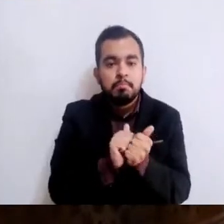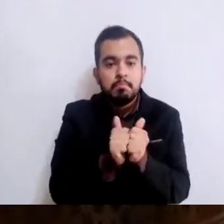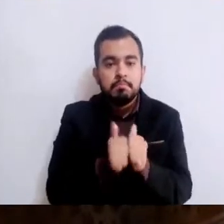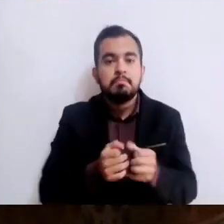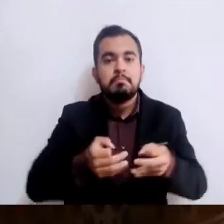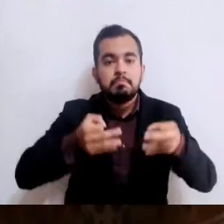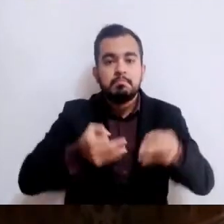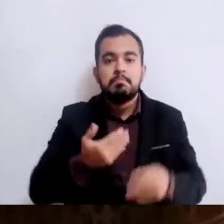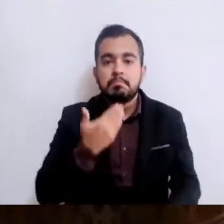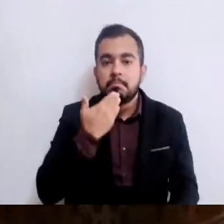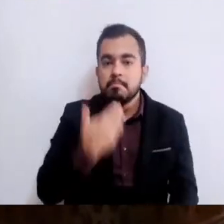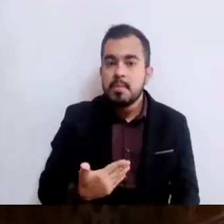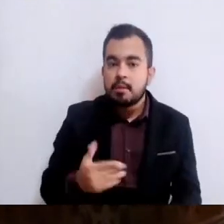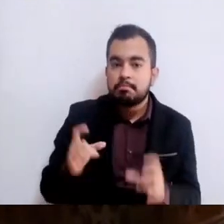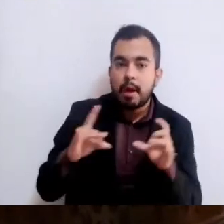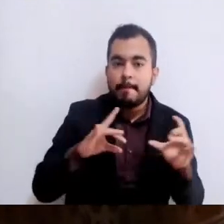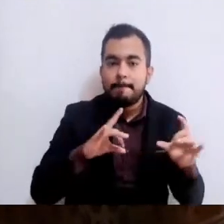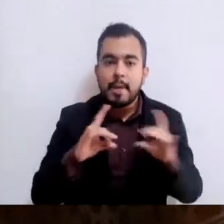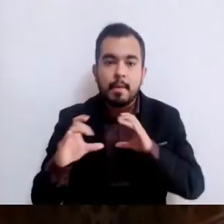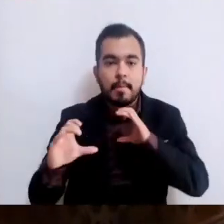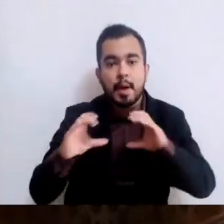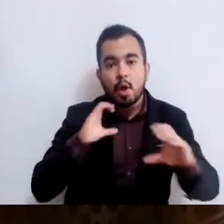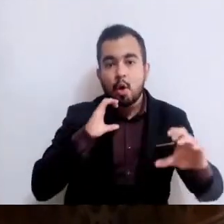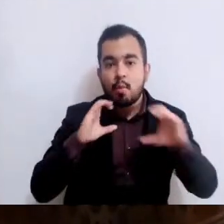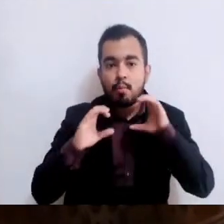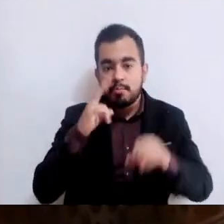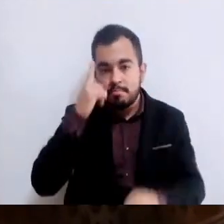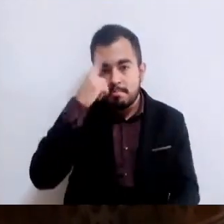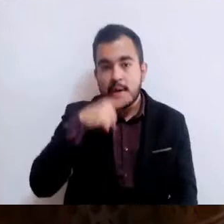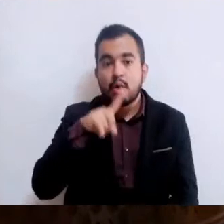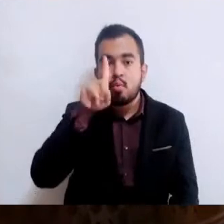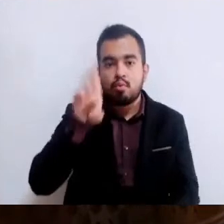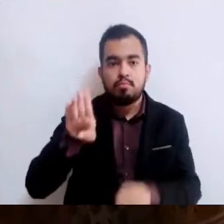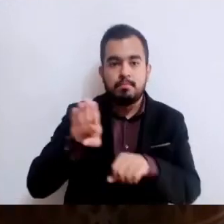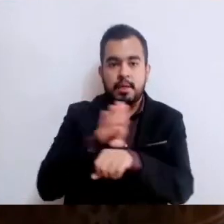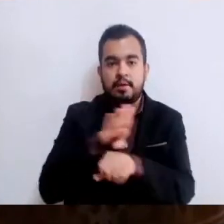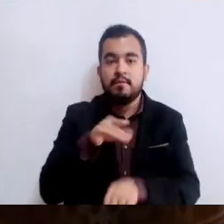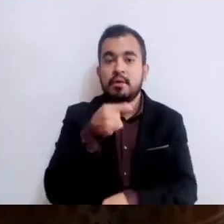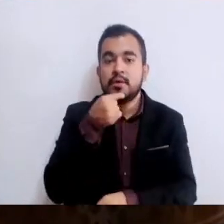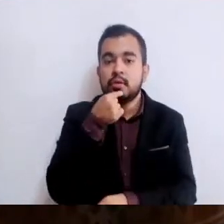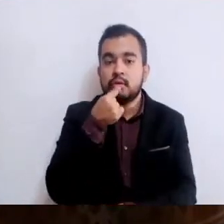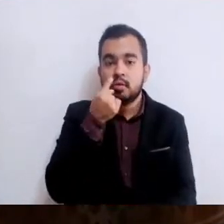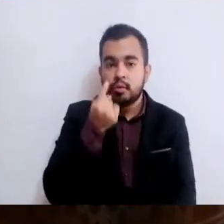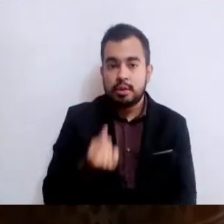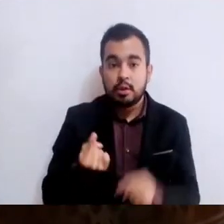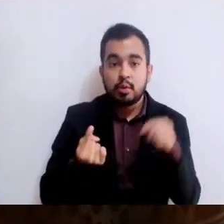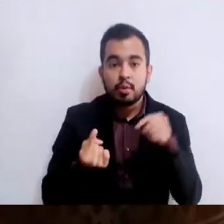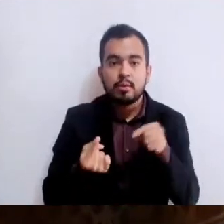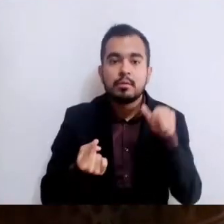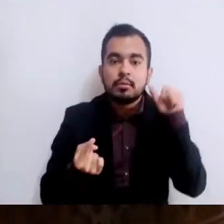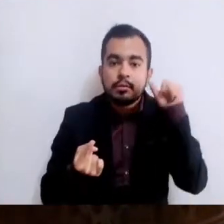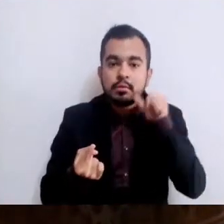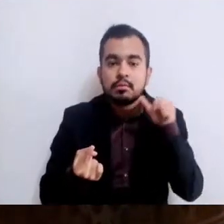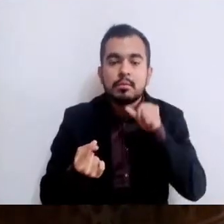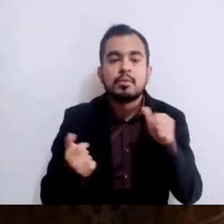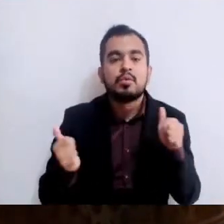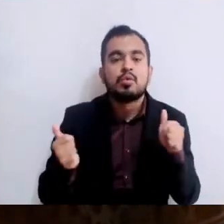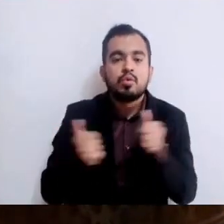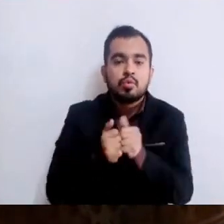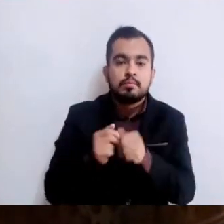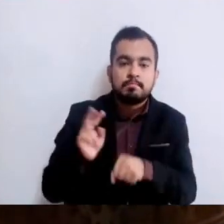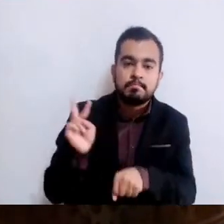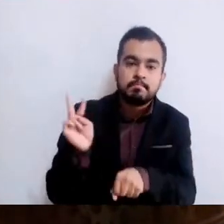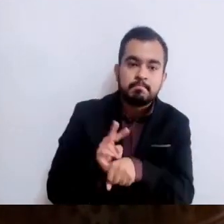de comunicación en interés del menor y que éste se encuentre siempre bajo la supervisión de la o